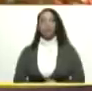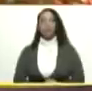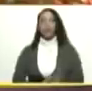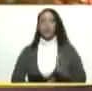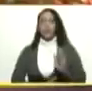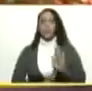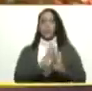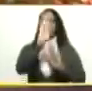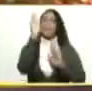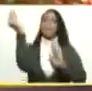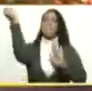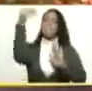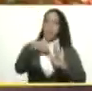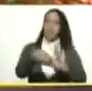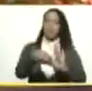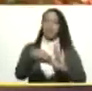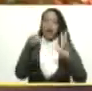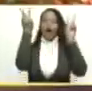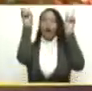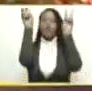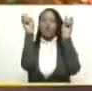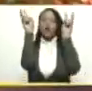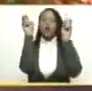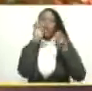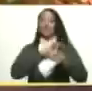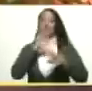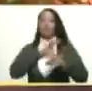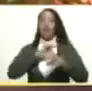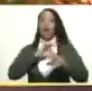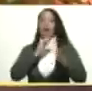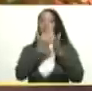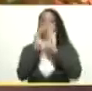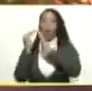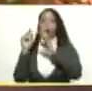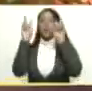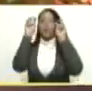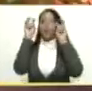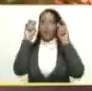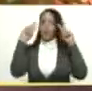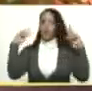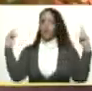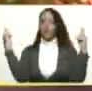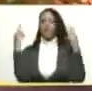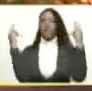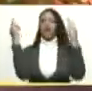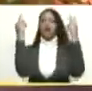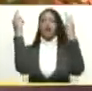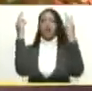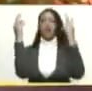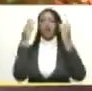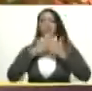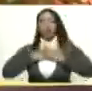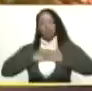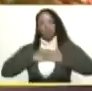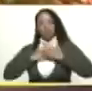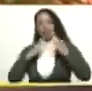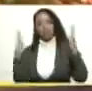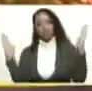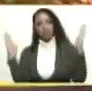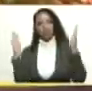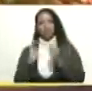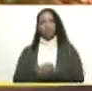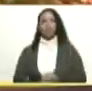Elevar a una nueva sociedad los nuevos valores de la solidaridad, de la